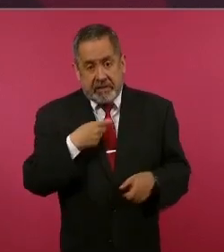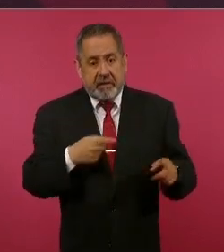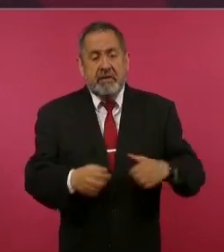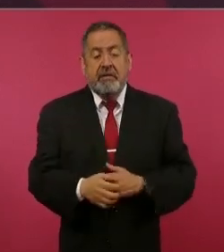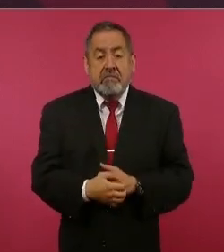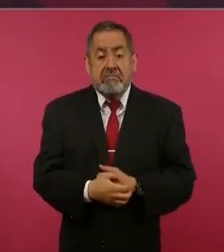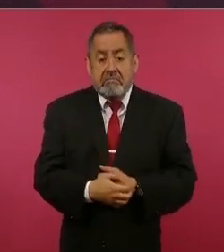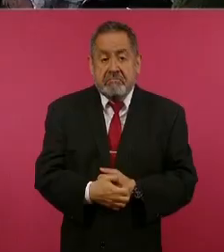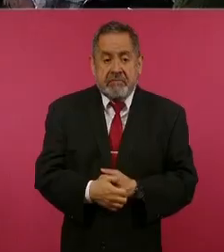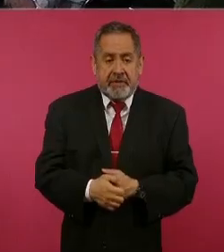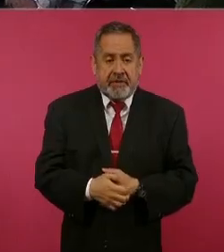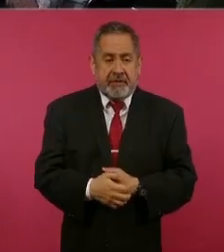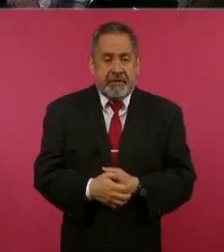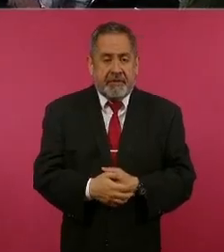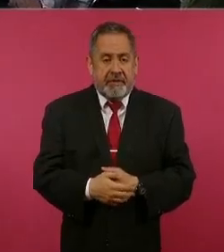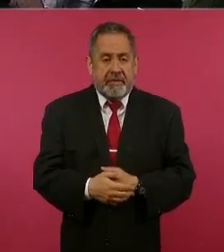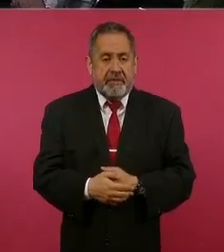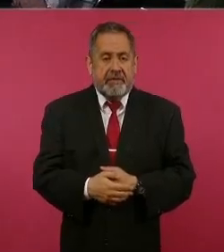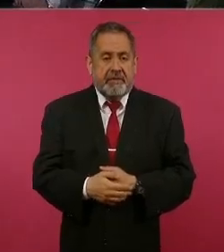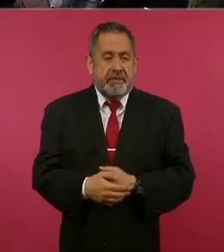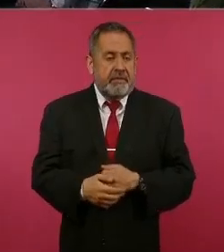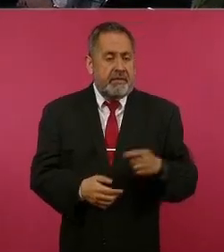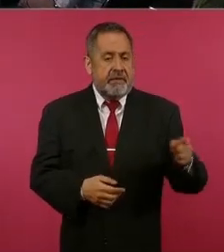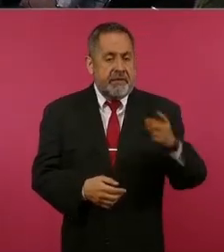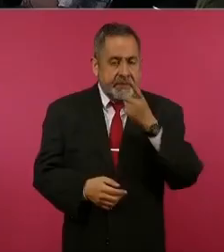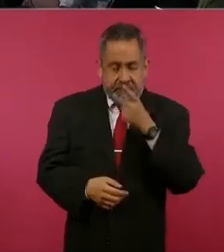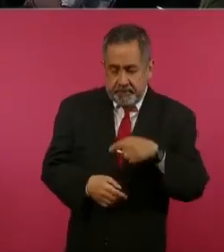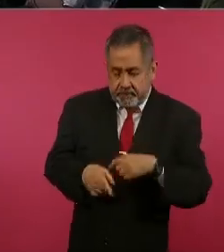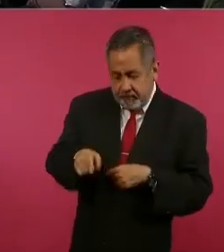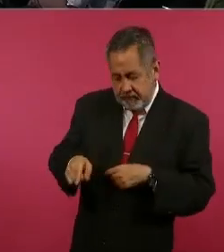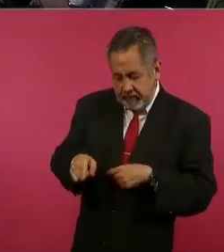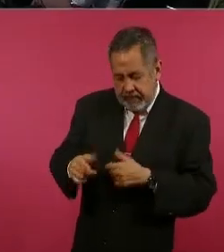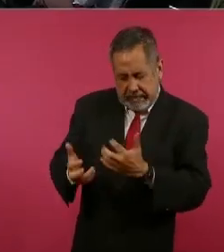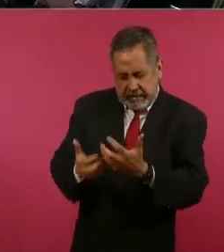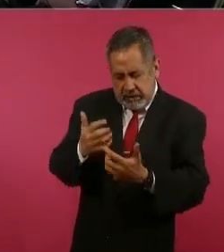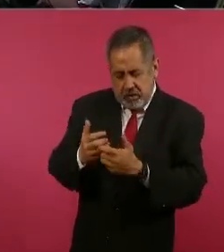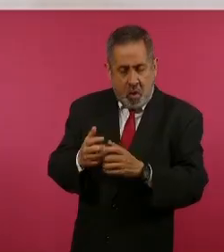saber si es un incendio provocado,